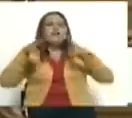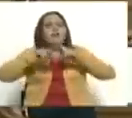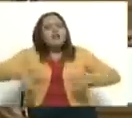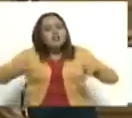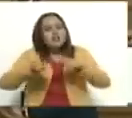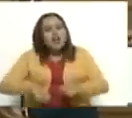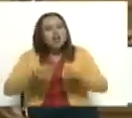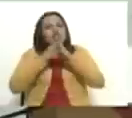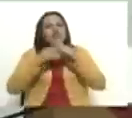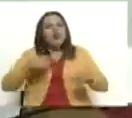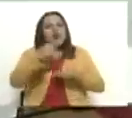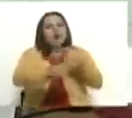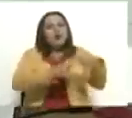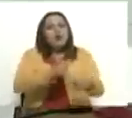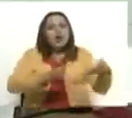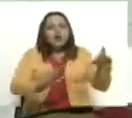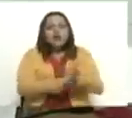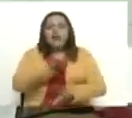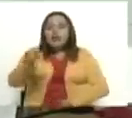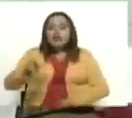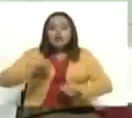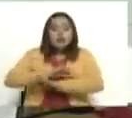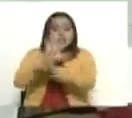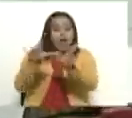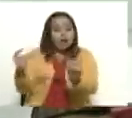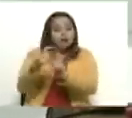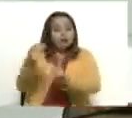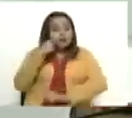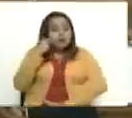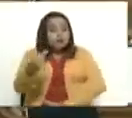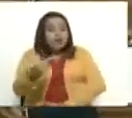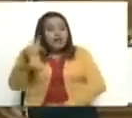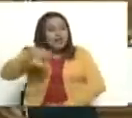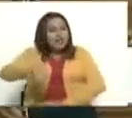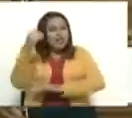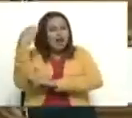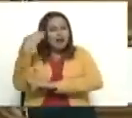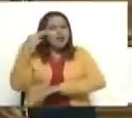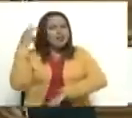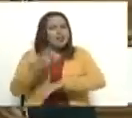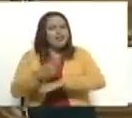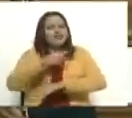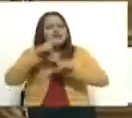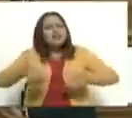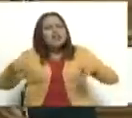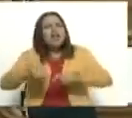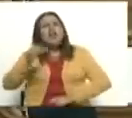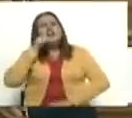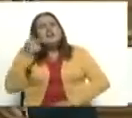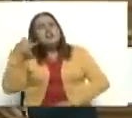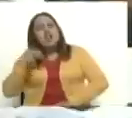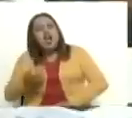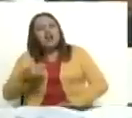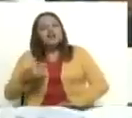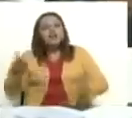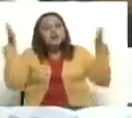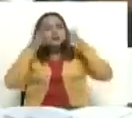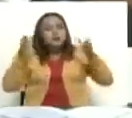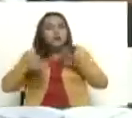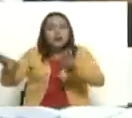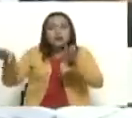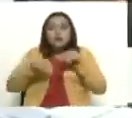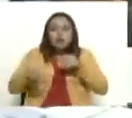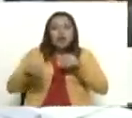las consecuencias de esas confesiones. Esta asamblea tiene que investigar quiénes recibieron órdenes de Donald